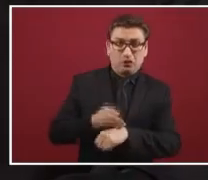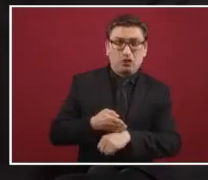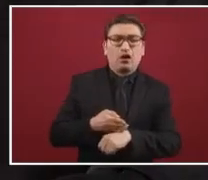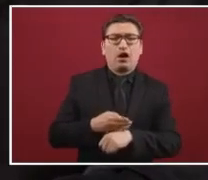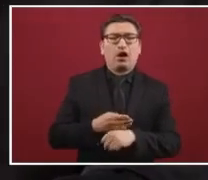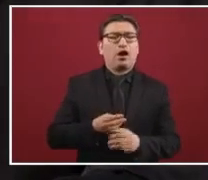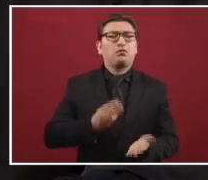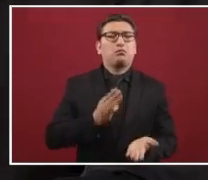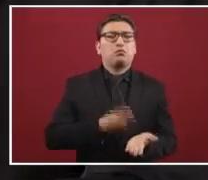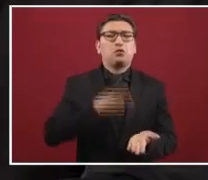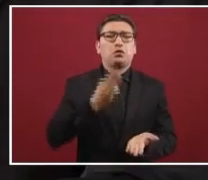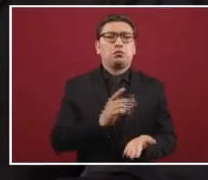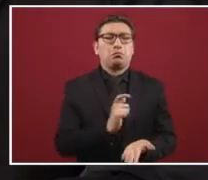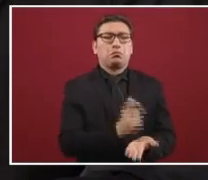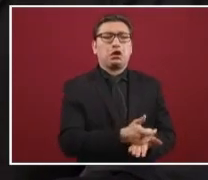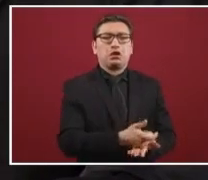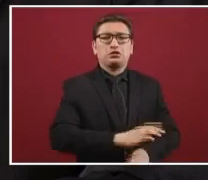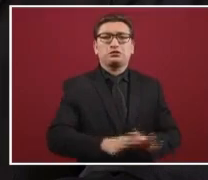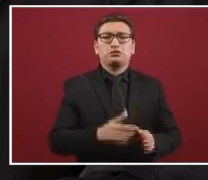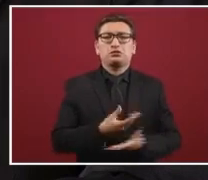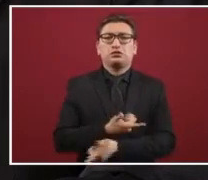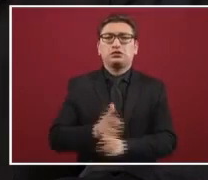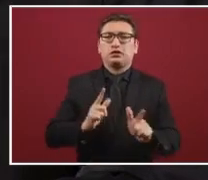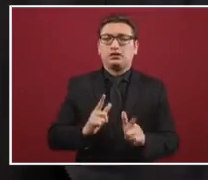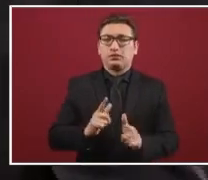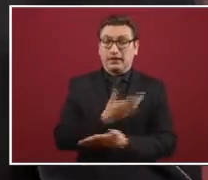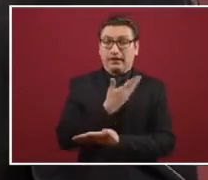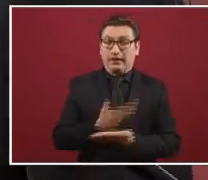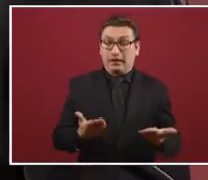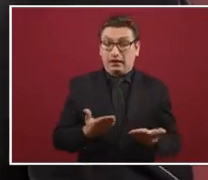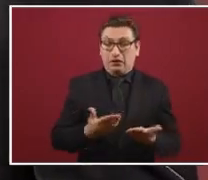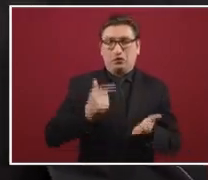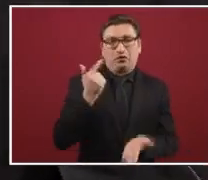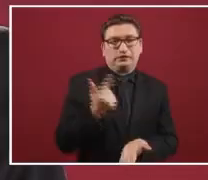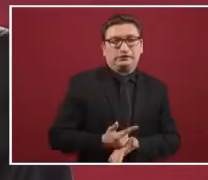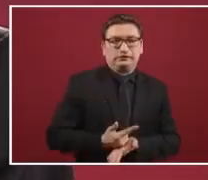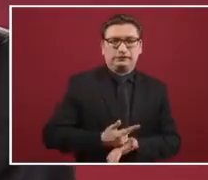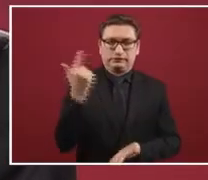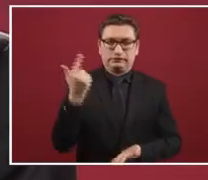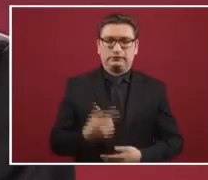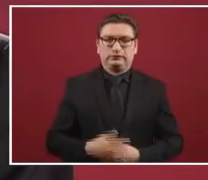y ahora es delito grave. O lo que